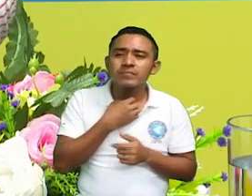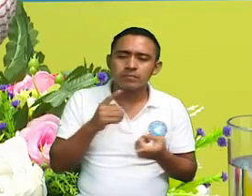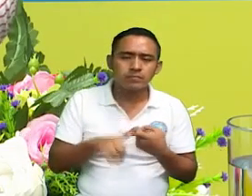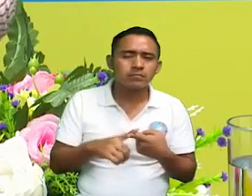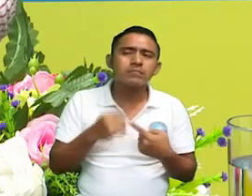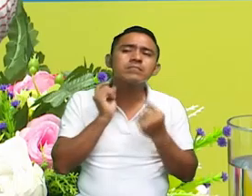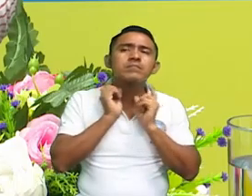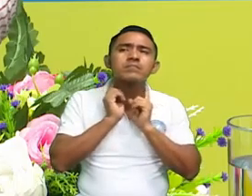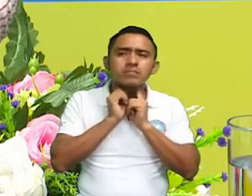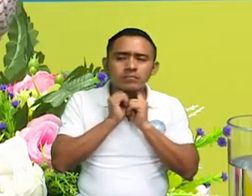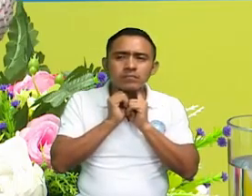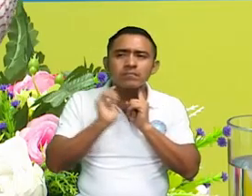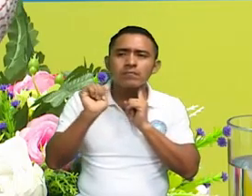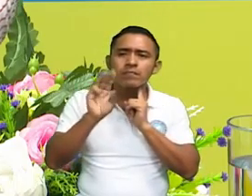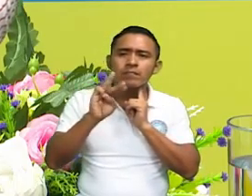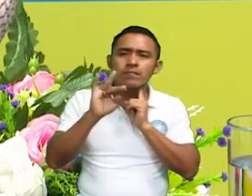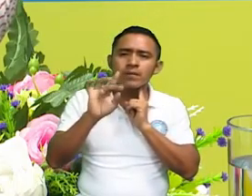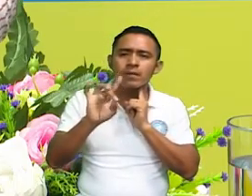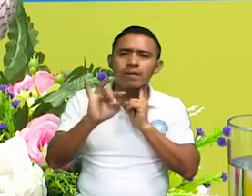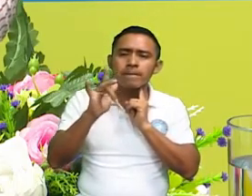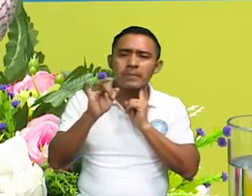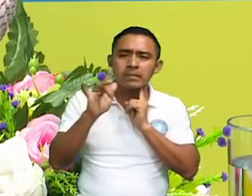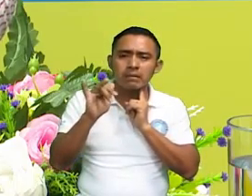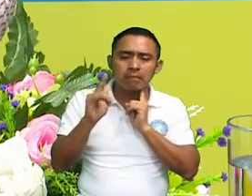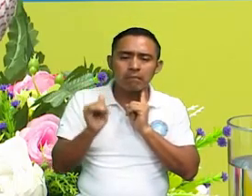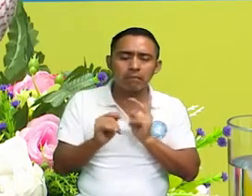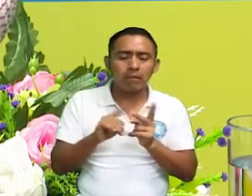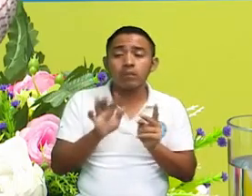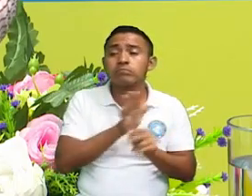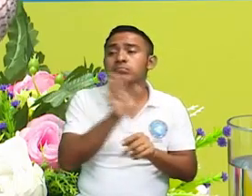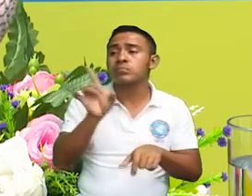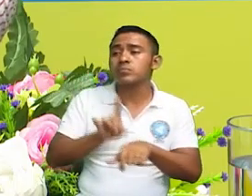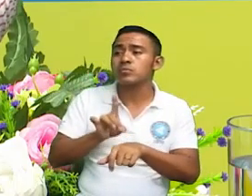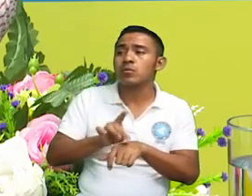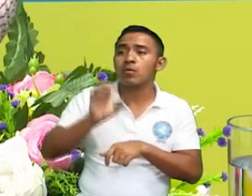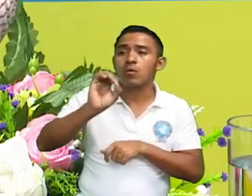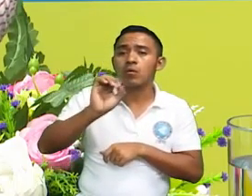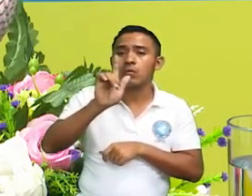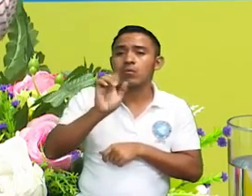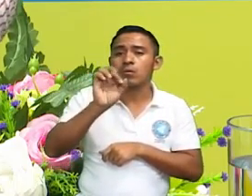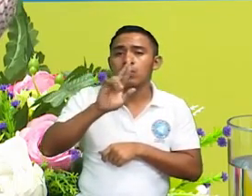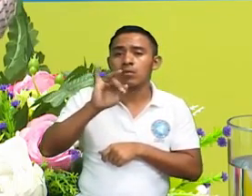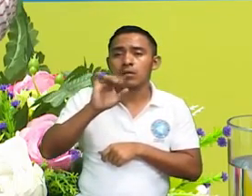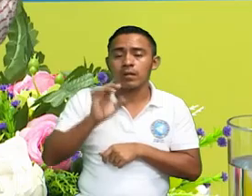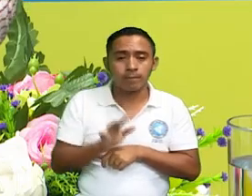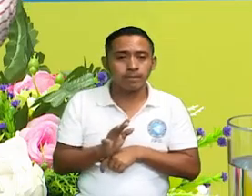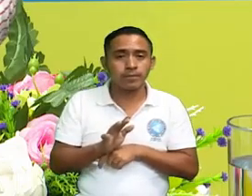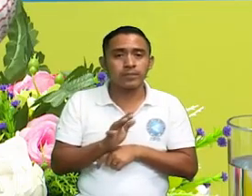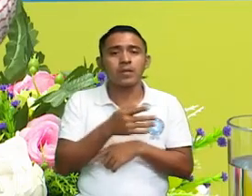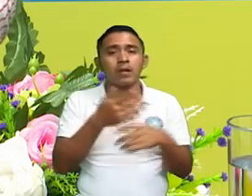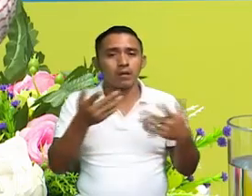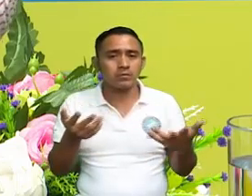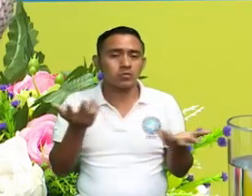amigdalitis, se van al otorrino, decía usted, y al final no es un problema en esta parte, sino que tiene que ver con